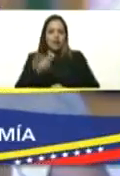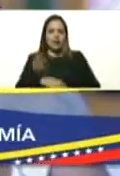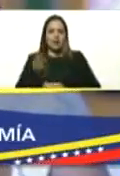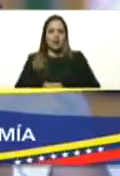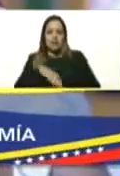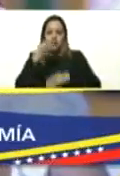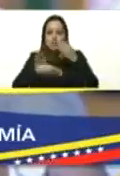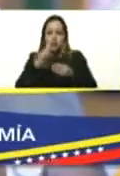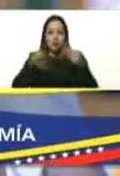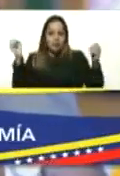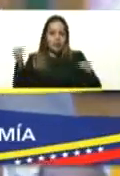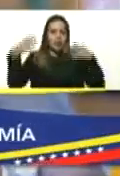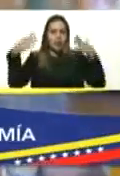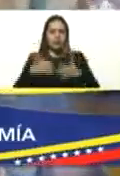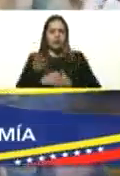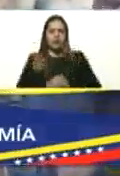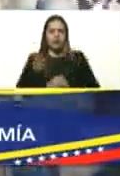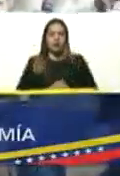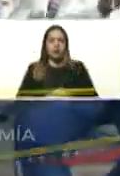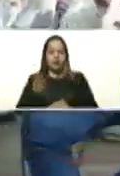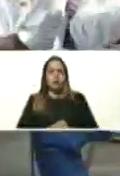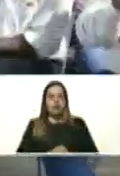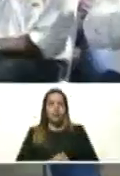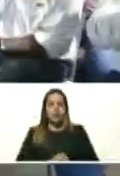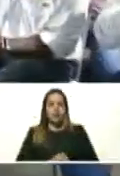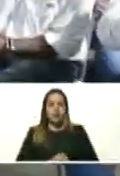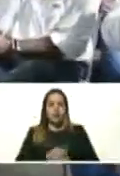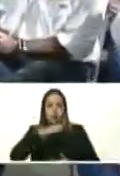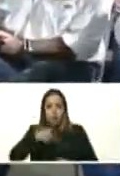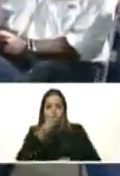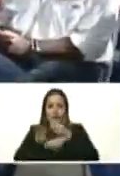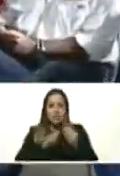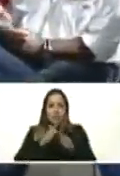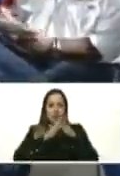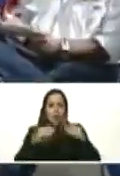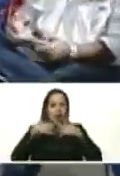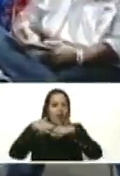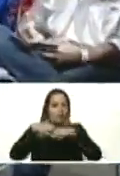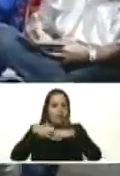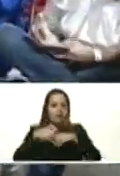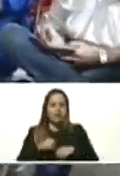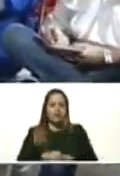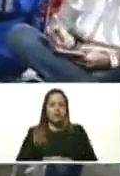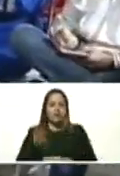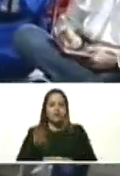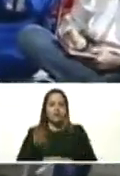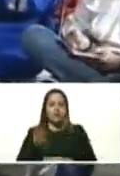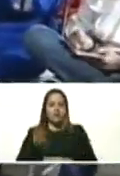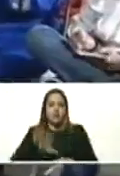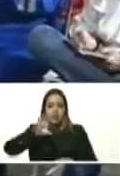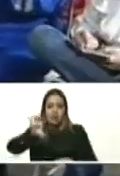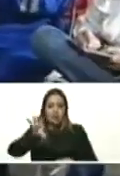el milagro para colocar todas las empresas del